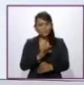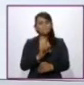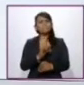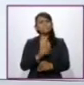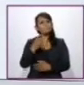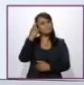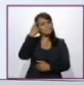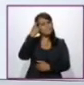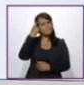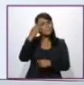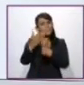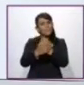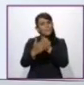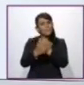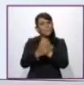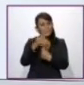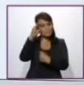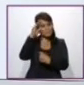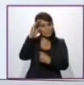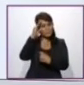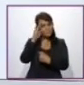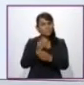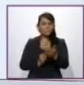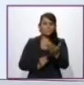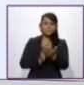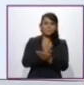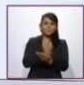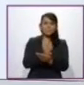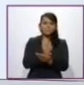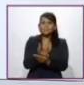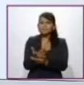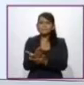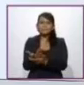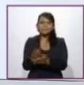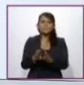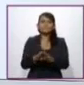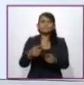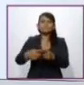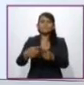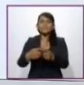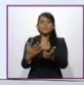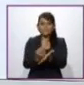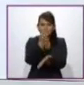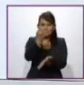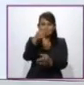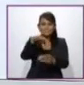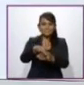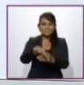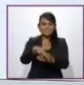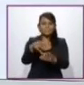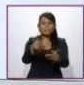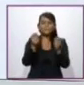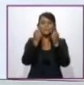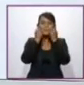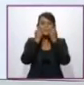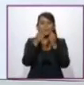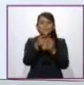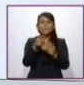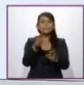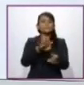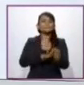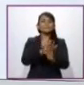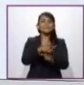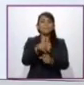la mejor decisión el próximo 6 de junio. No importa por quién vote, al final lo importante es que ejerza su